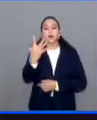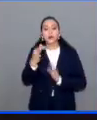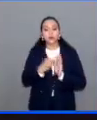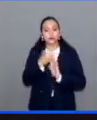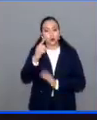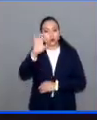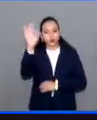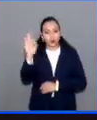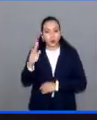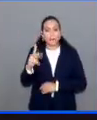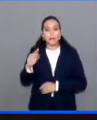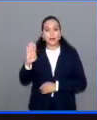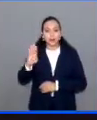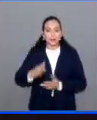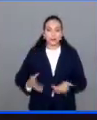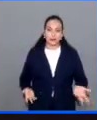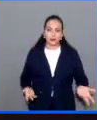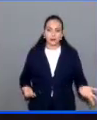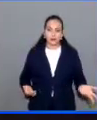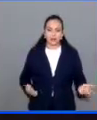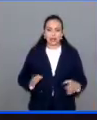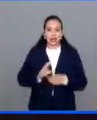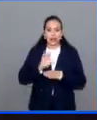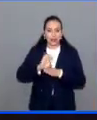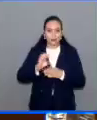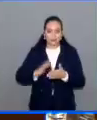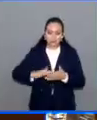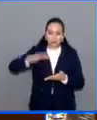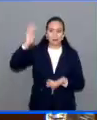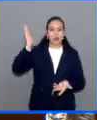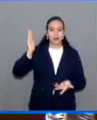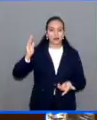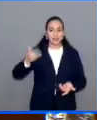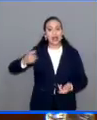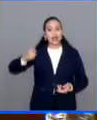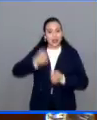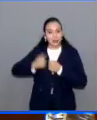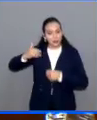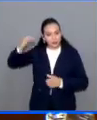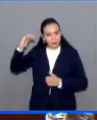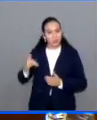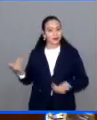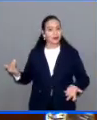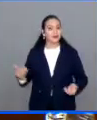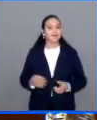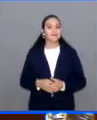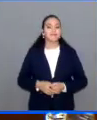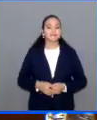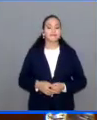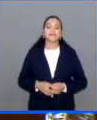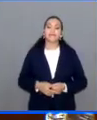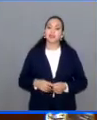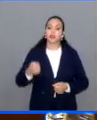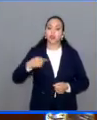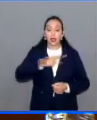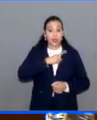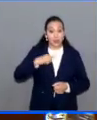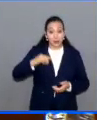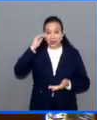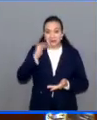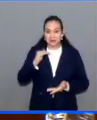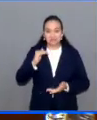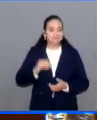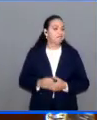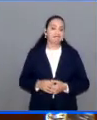PIB. Entonces es más que lo que se aprobó el año pasado. No reducimos endeudamiento, ¿no? Aún con